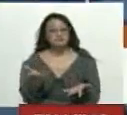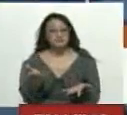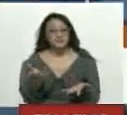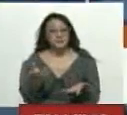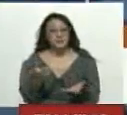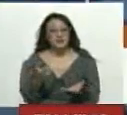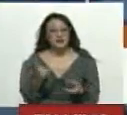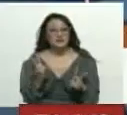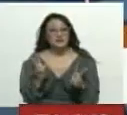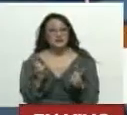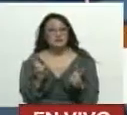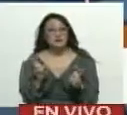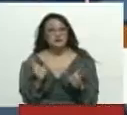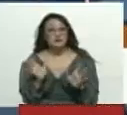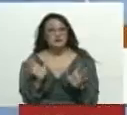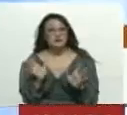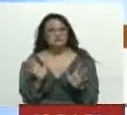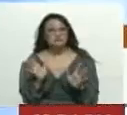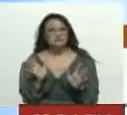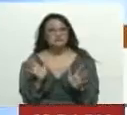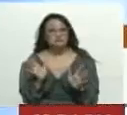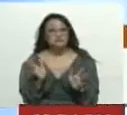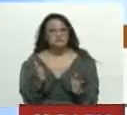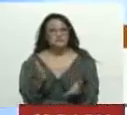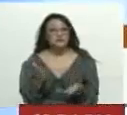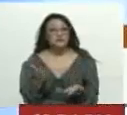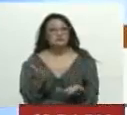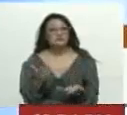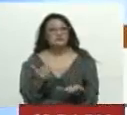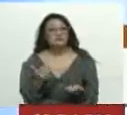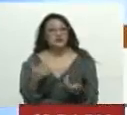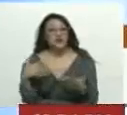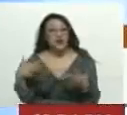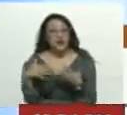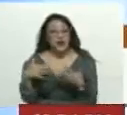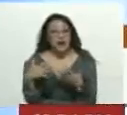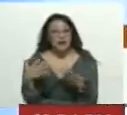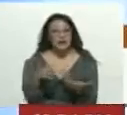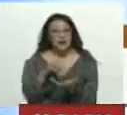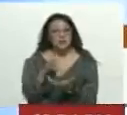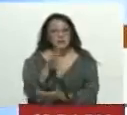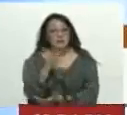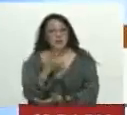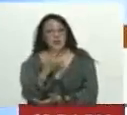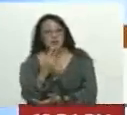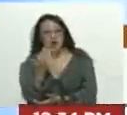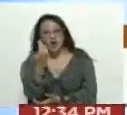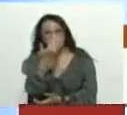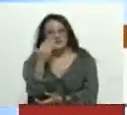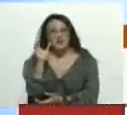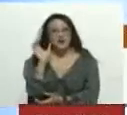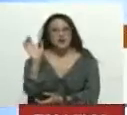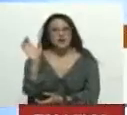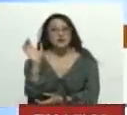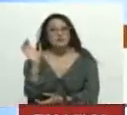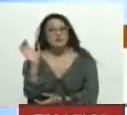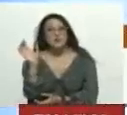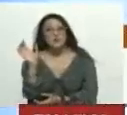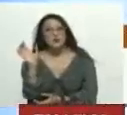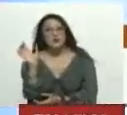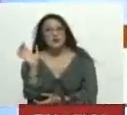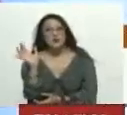la materialidad porque Bueno si está si está sucumbido en la guerra si está sucumbido en eso que el capitalismo te